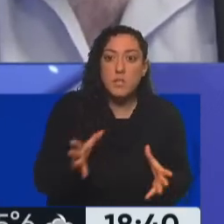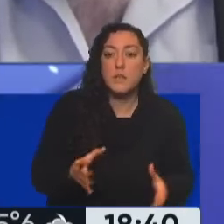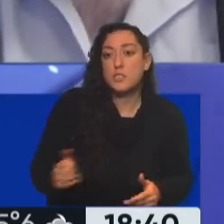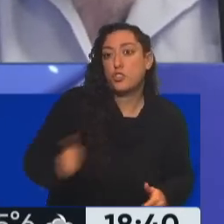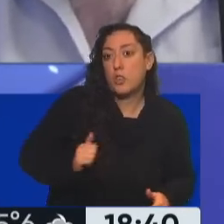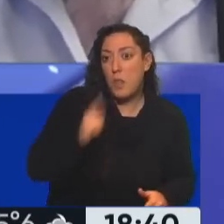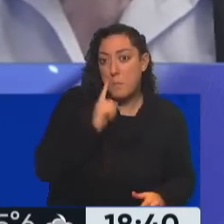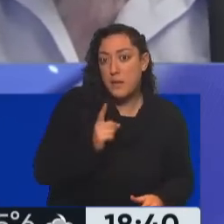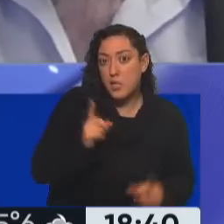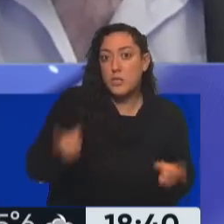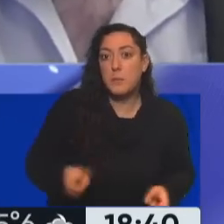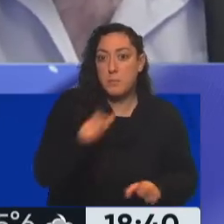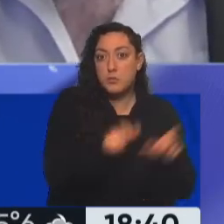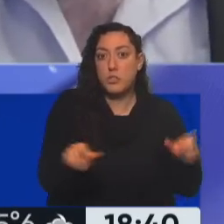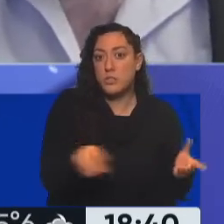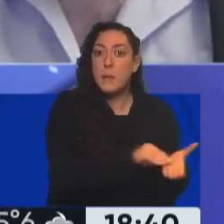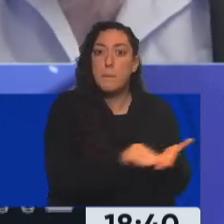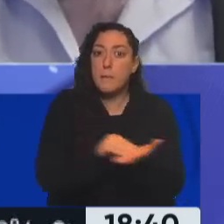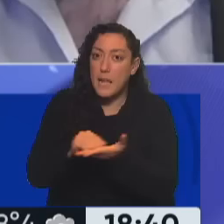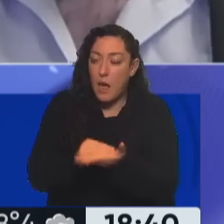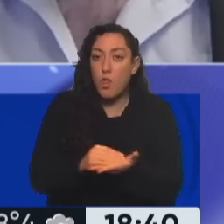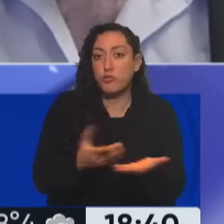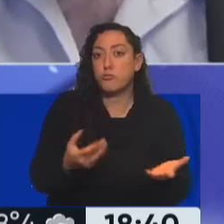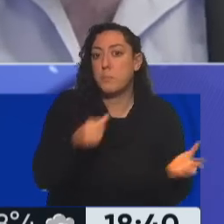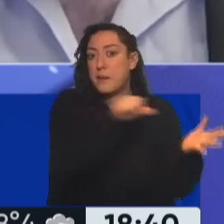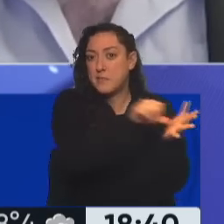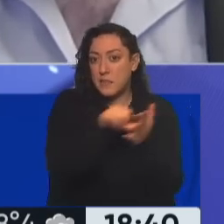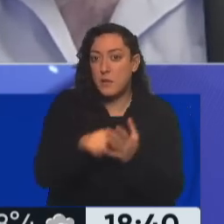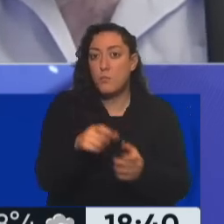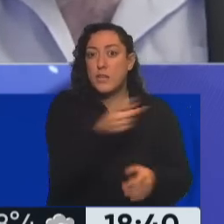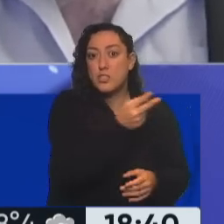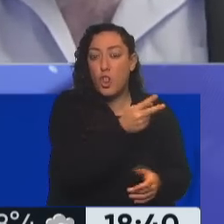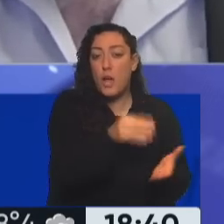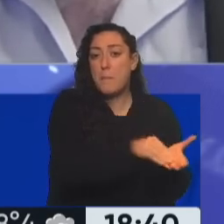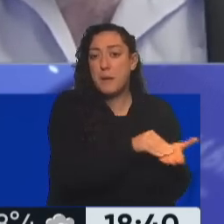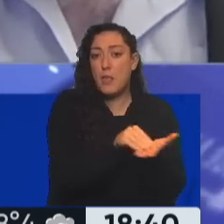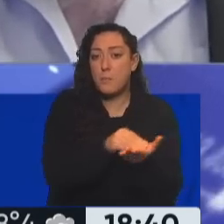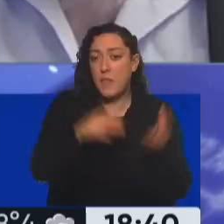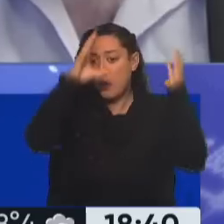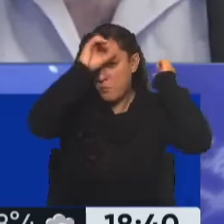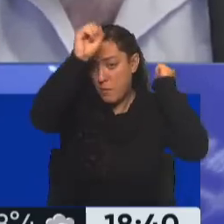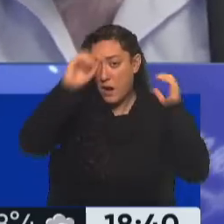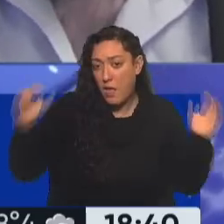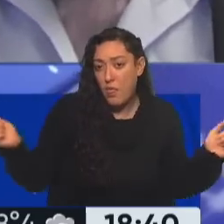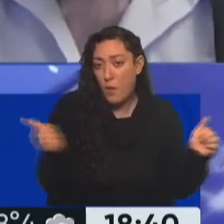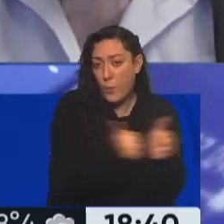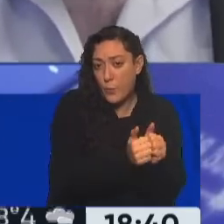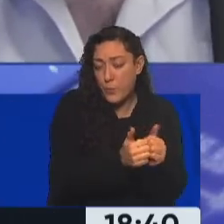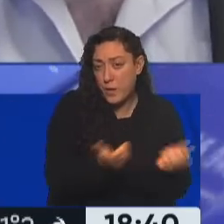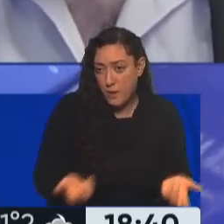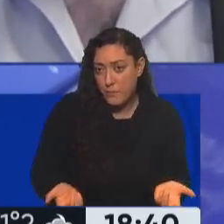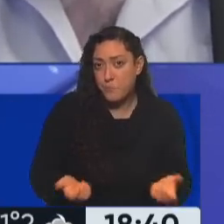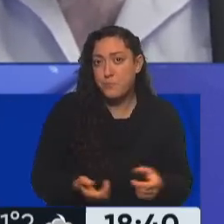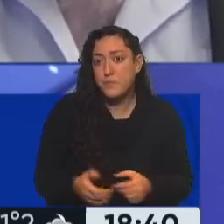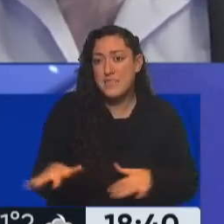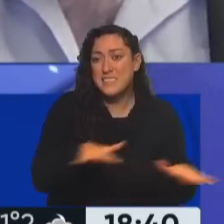y ahora también de los funcionarios diplomáticos, porque eran 2 empleados de la Embajada israelí en Washington. Por supuesto que la situación